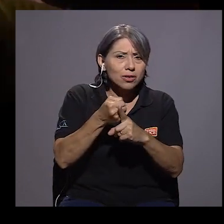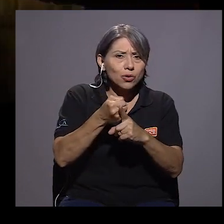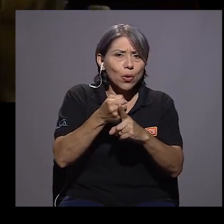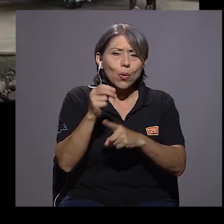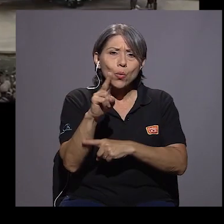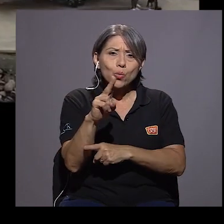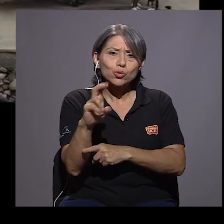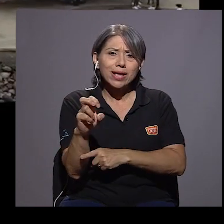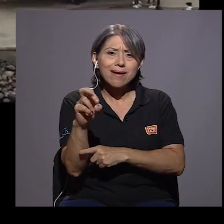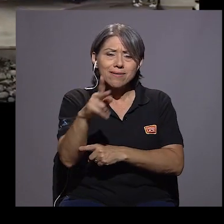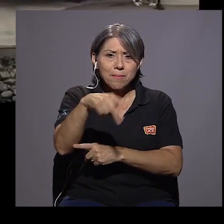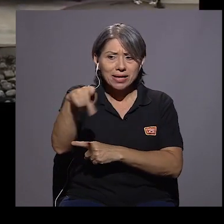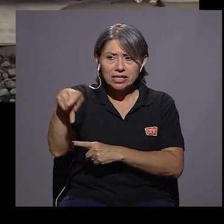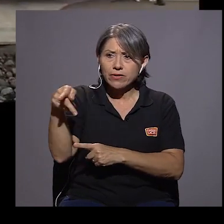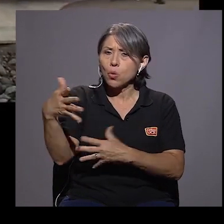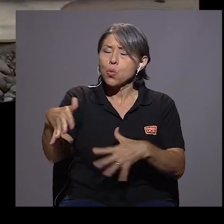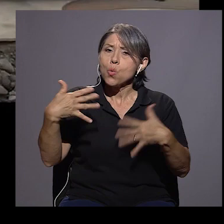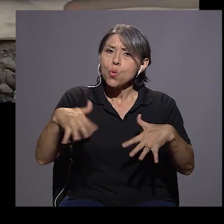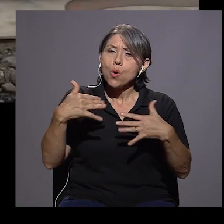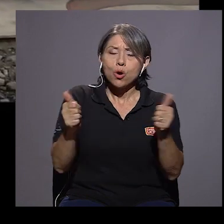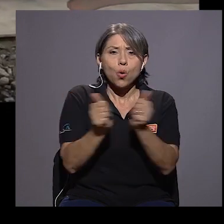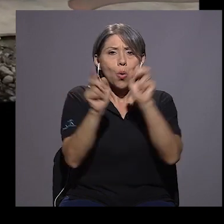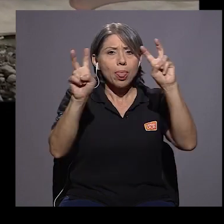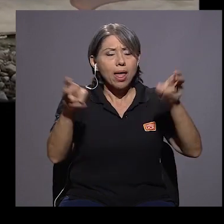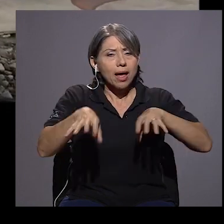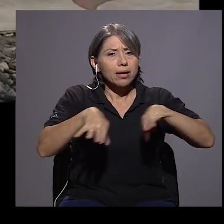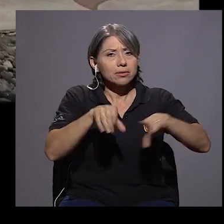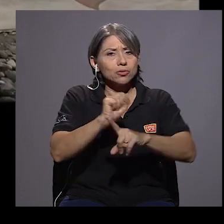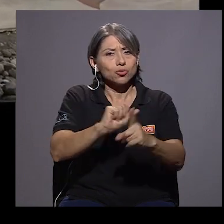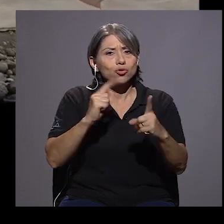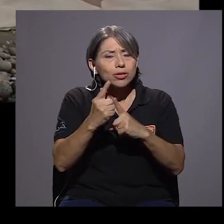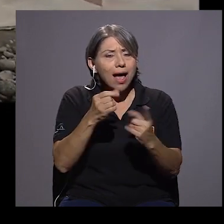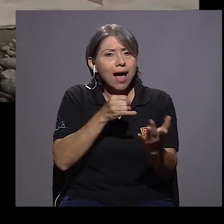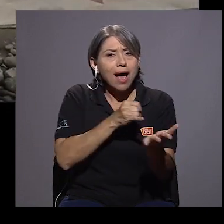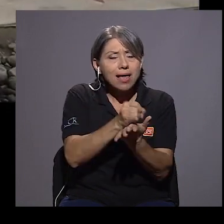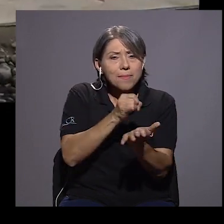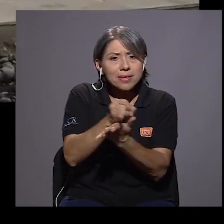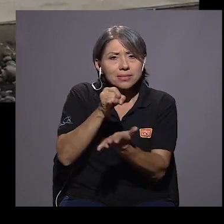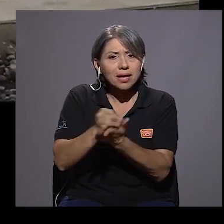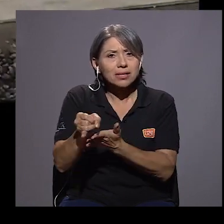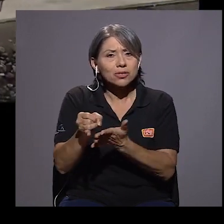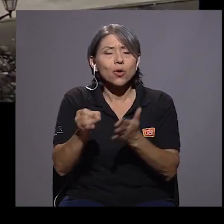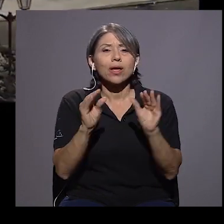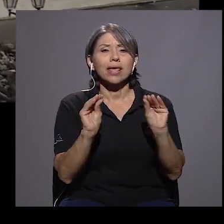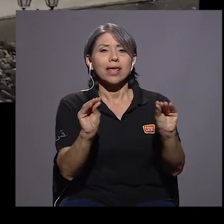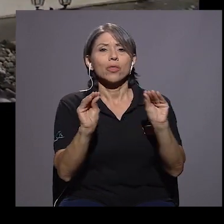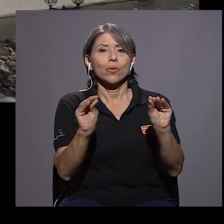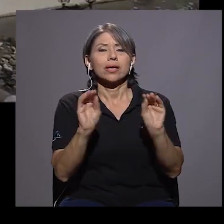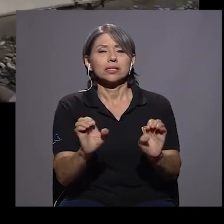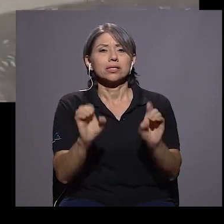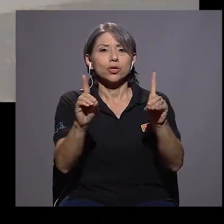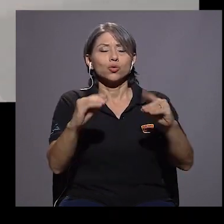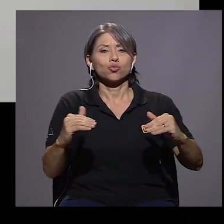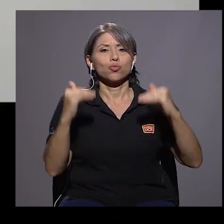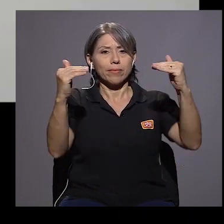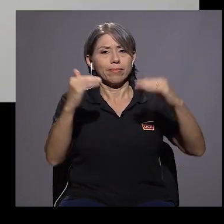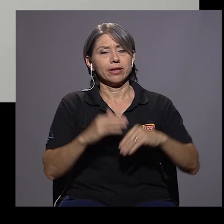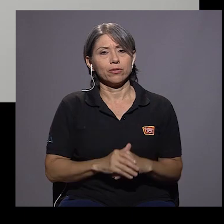tenido la sede del Pacífico en la región en temas de acción social, investigación y la educación